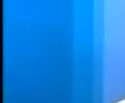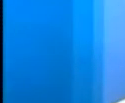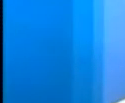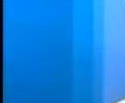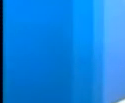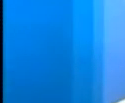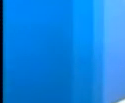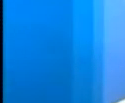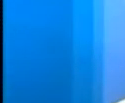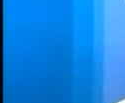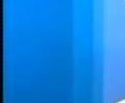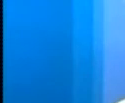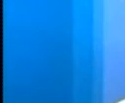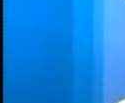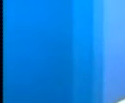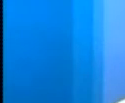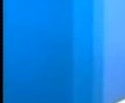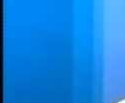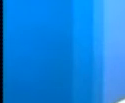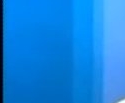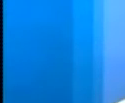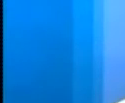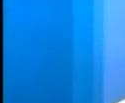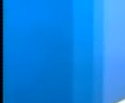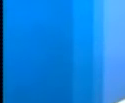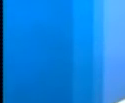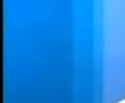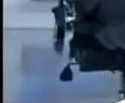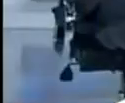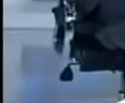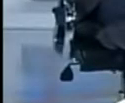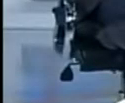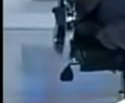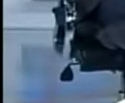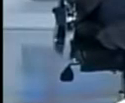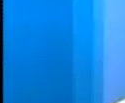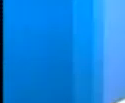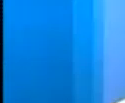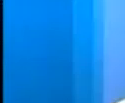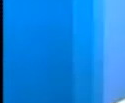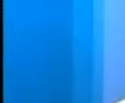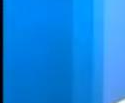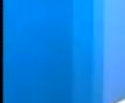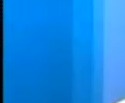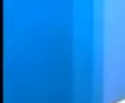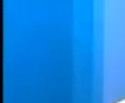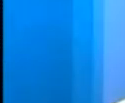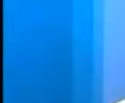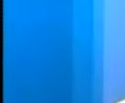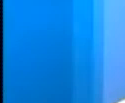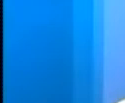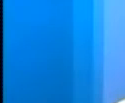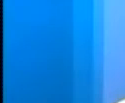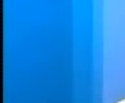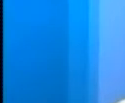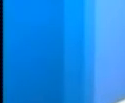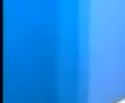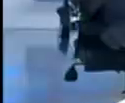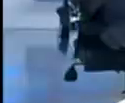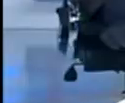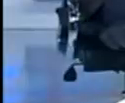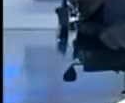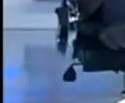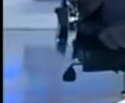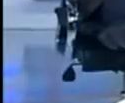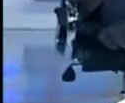después, si les parece. ¿Ah, sí? ¿Lo dejamos o querés terminarlo? ¿Mucho suspensivo? Después. ¿Viste que lo querías hacer después? Después? La última revista la hacemos después, si bueno, les parece. Dale,